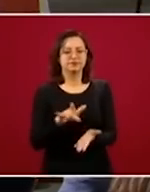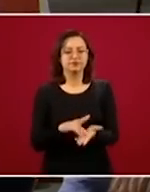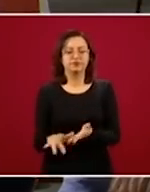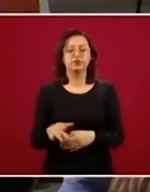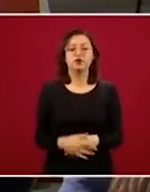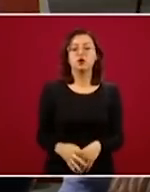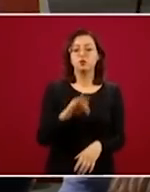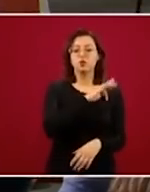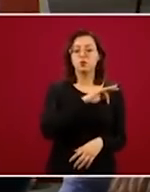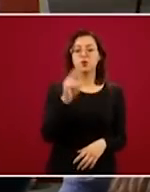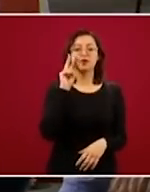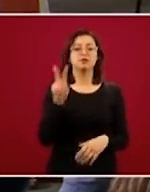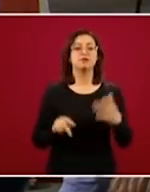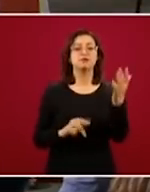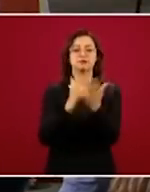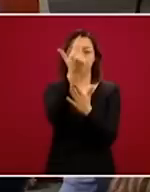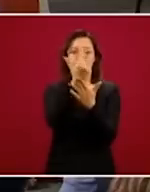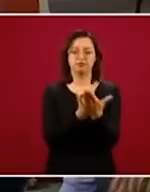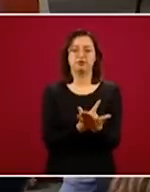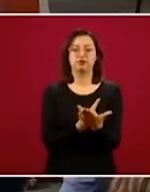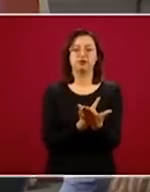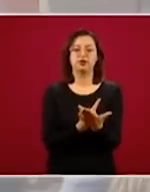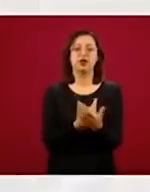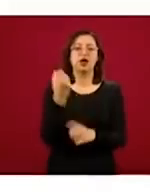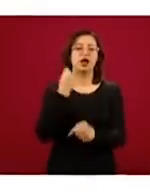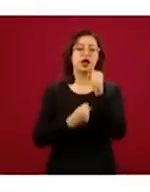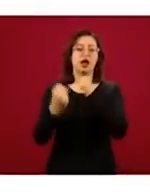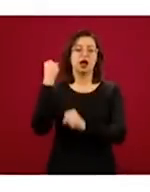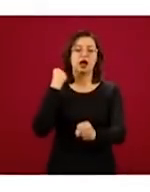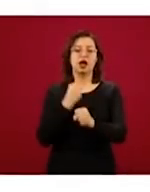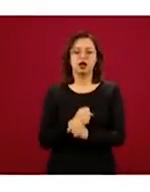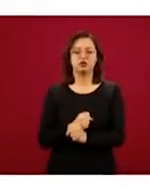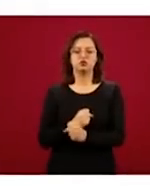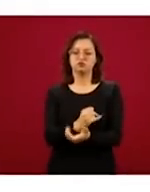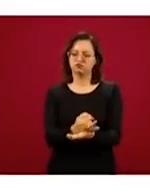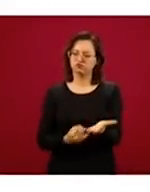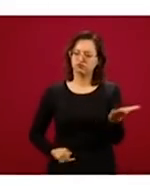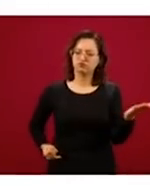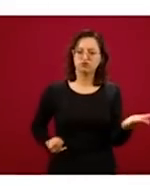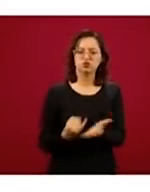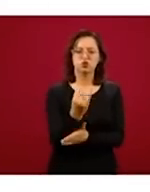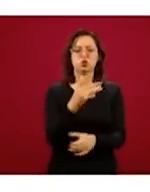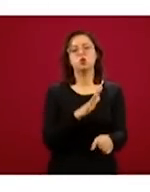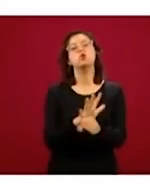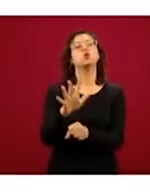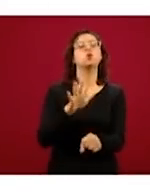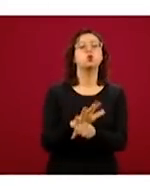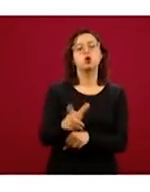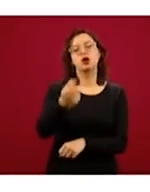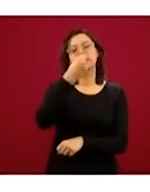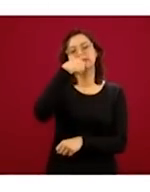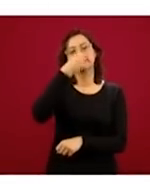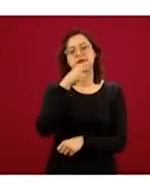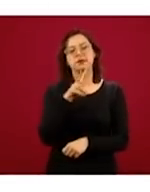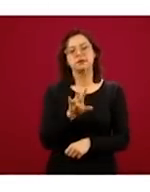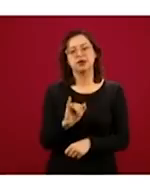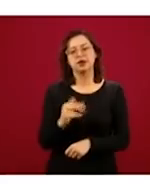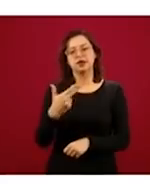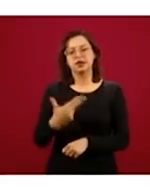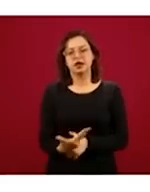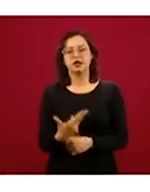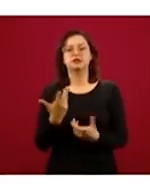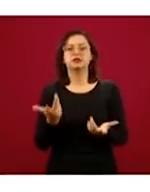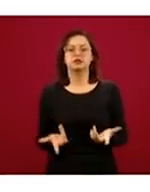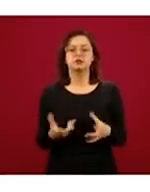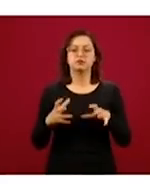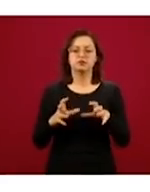ver ahí en la lista de elementos desde el año pasado definimos la guía de manejo antirretroviral para el vih que es de carácter sectorial